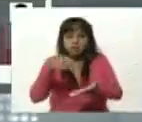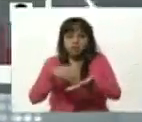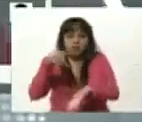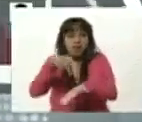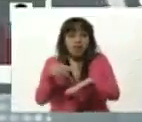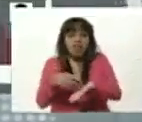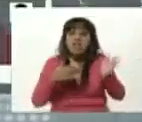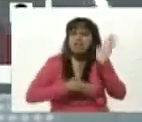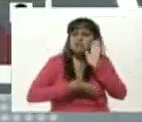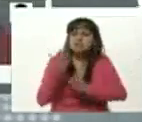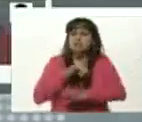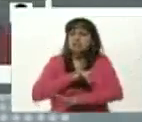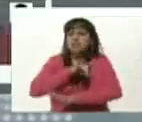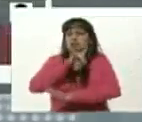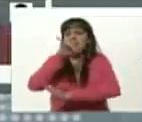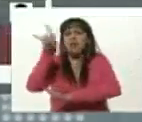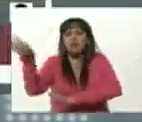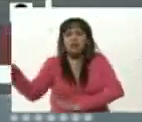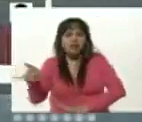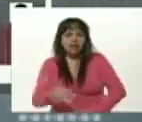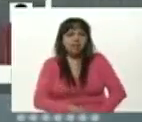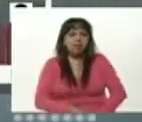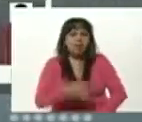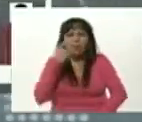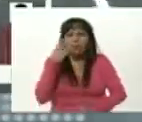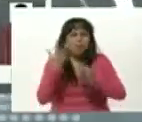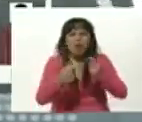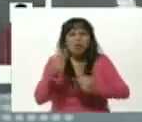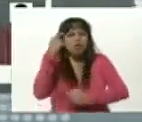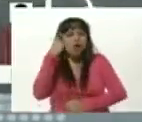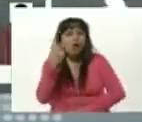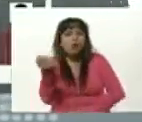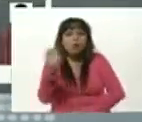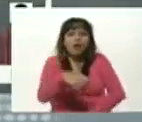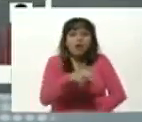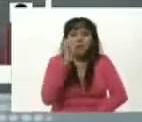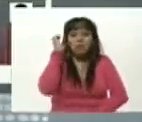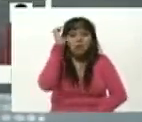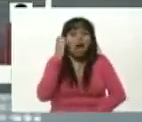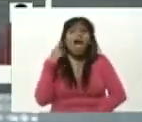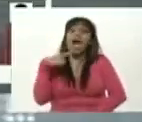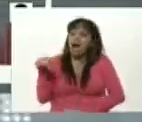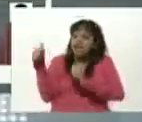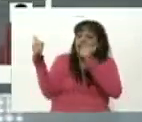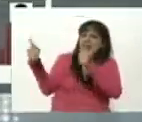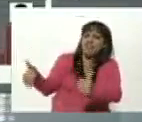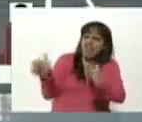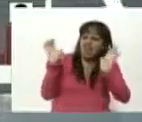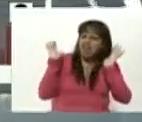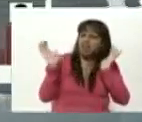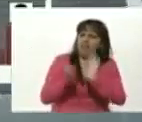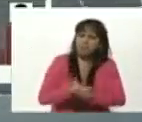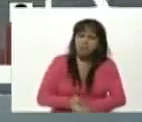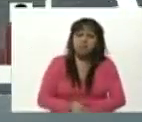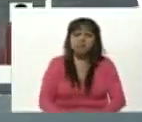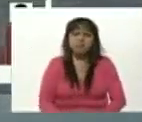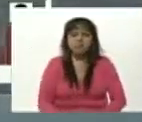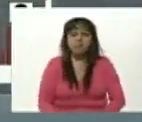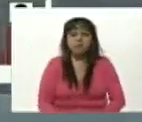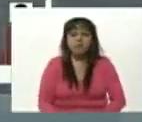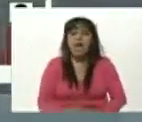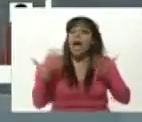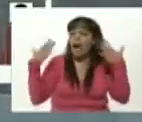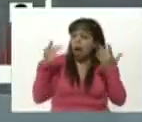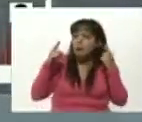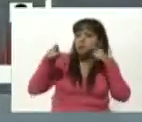y se fue, quién sabe cuántos días, un mes para Europa. ¡Qué chévere, pues! ¡Aplauso